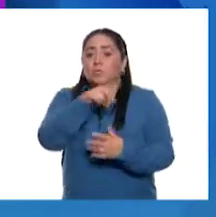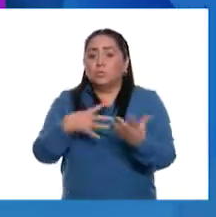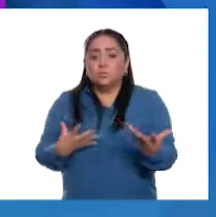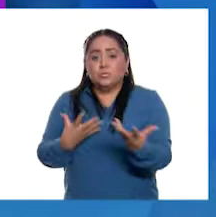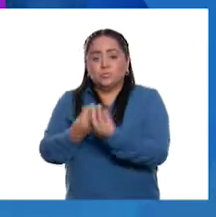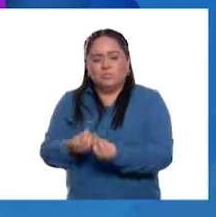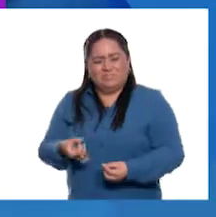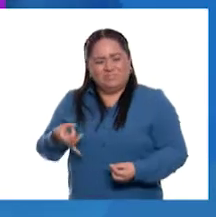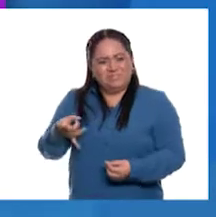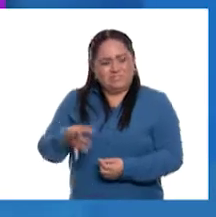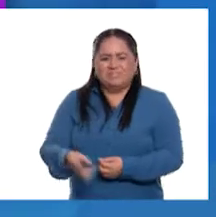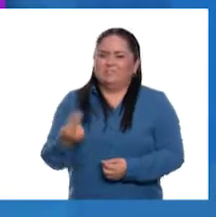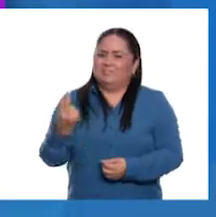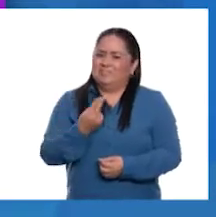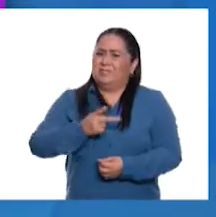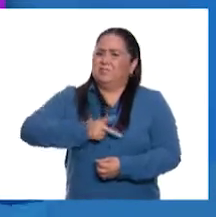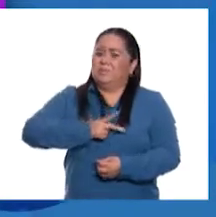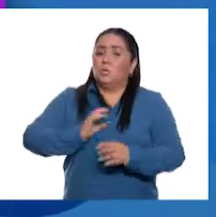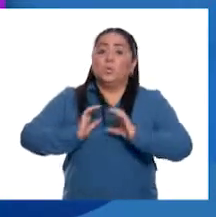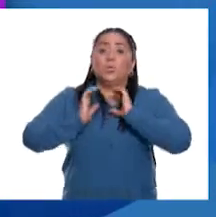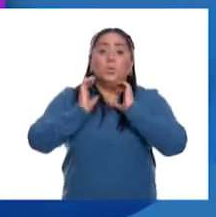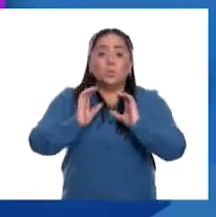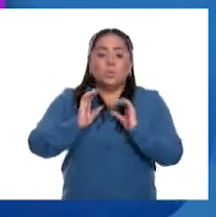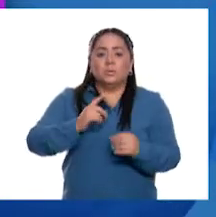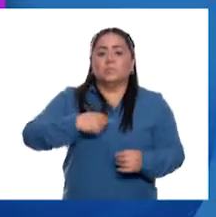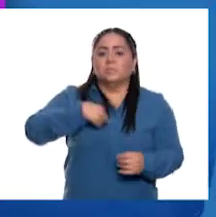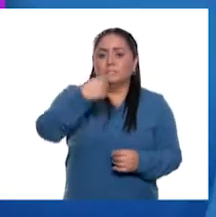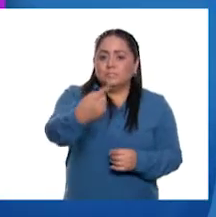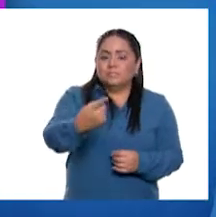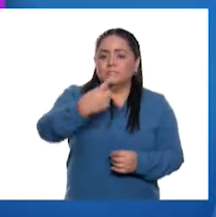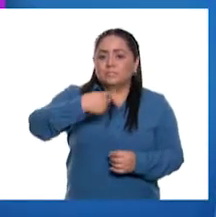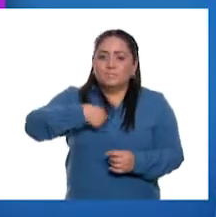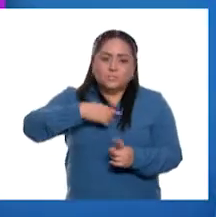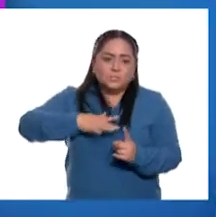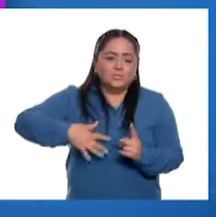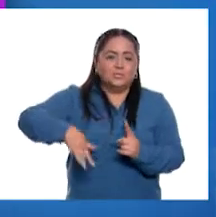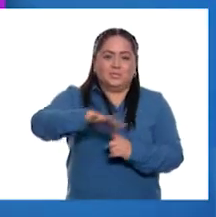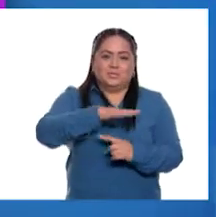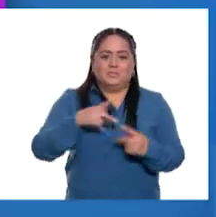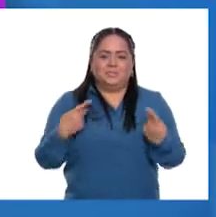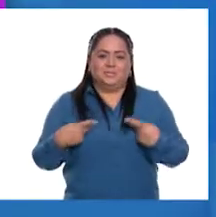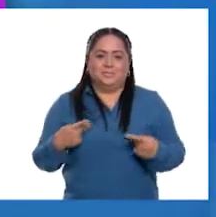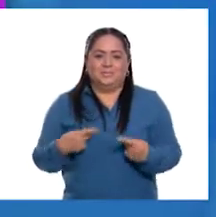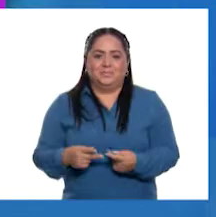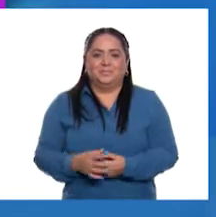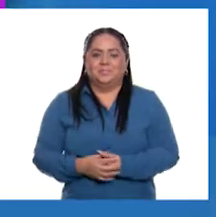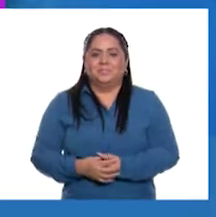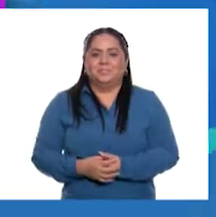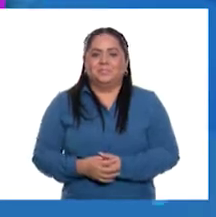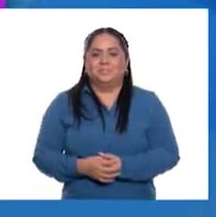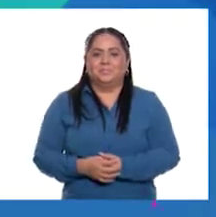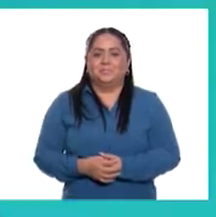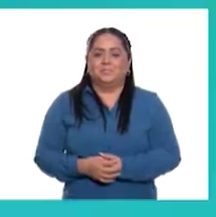Sigamos luchando juntos contra este virus, cuidándonos los unos a los otros.